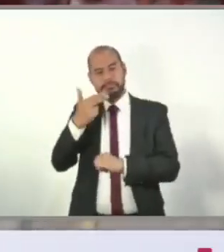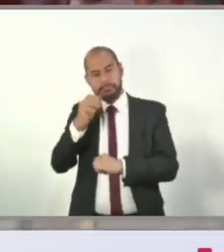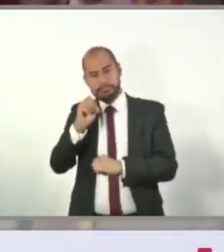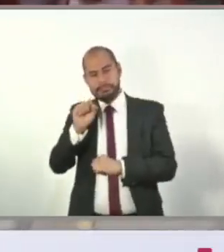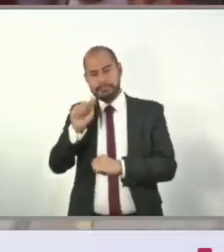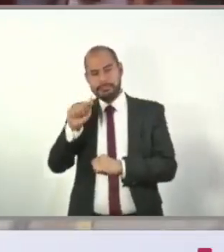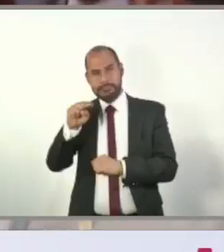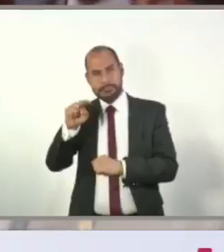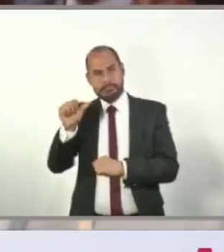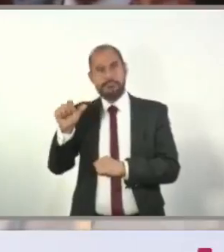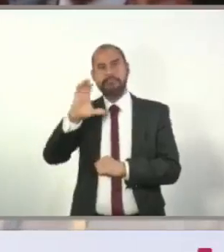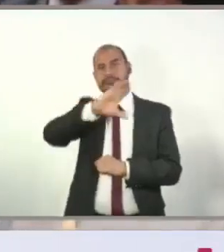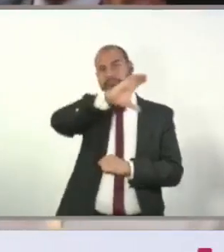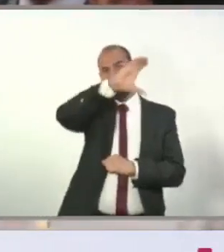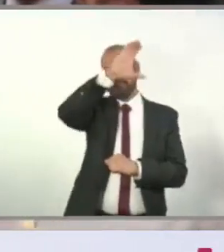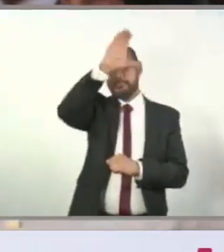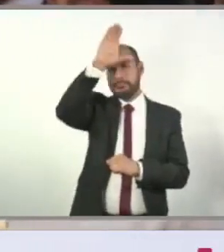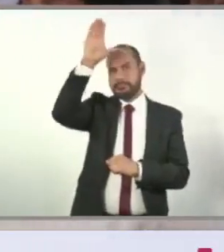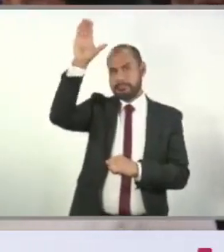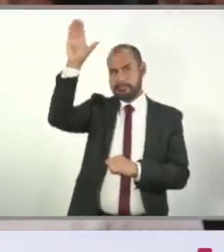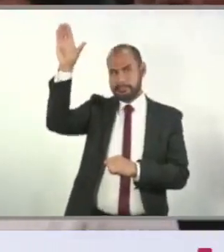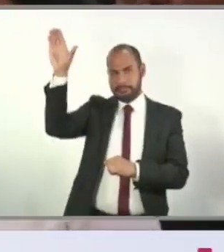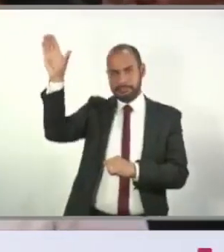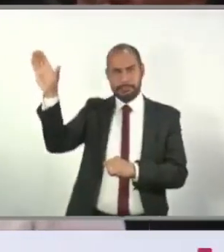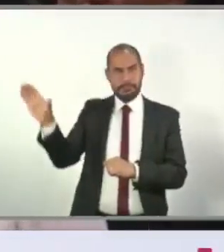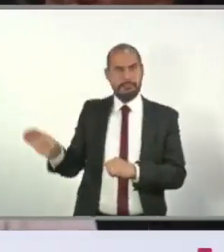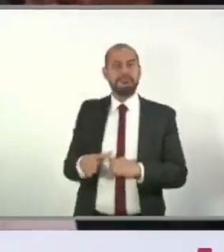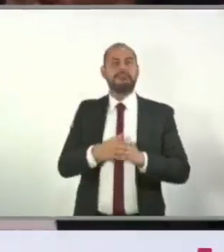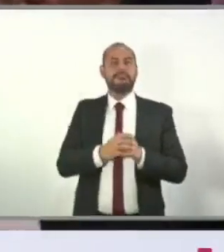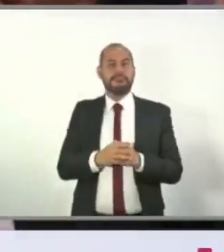hosana en el cielo.